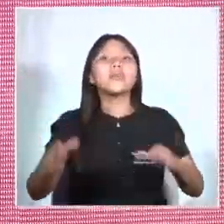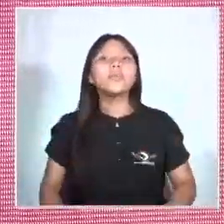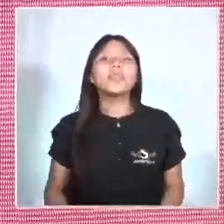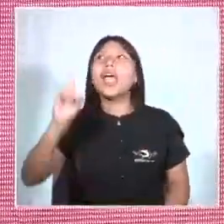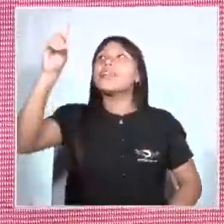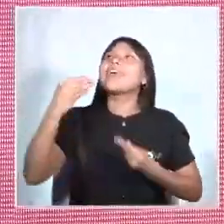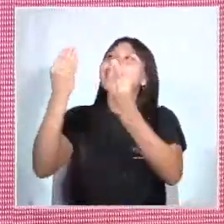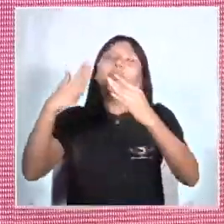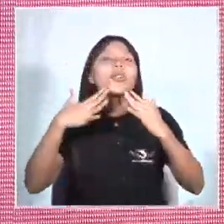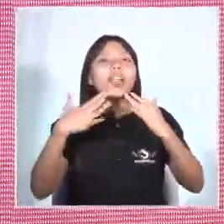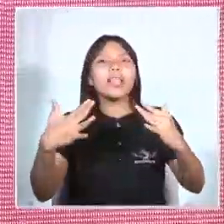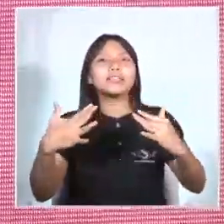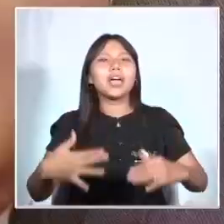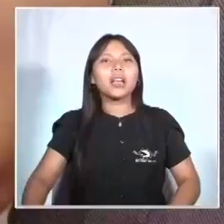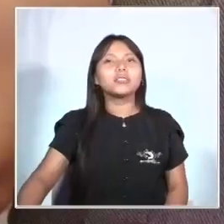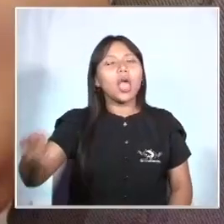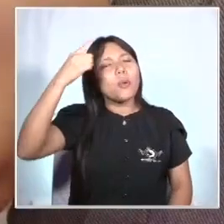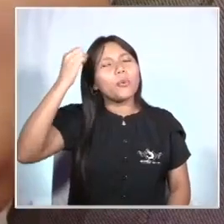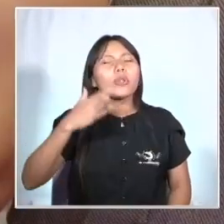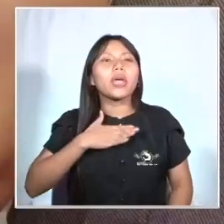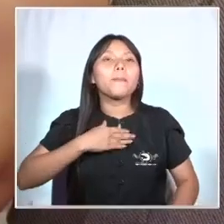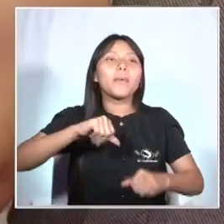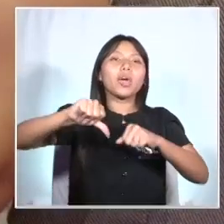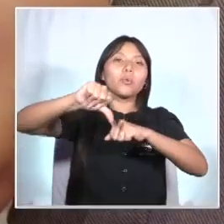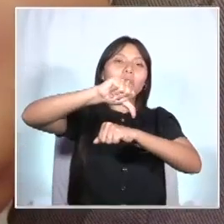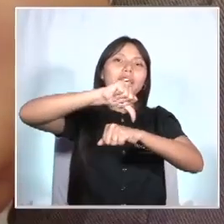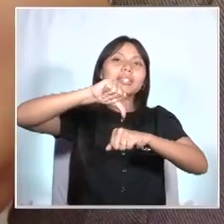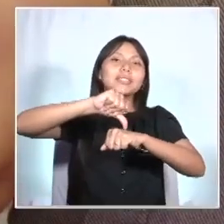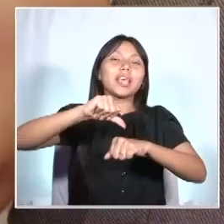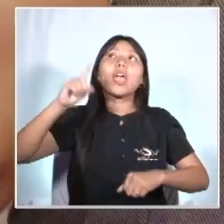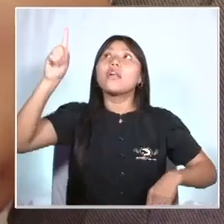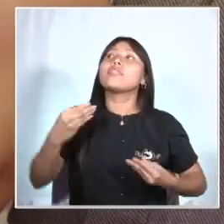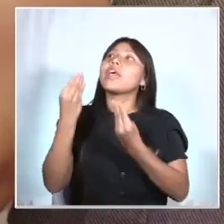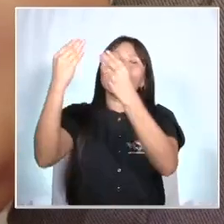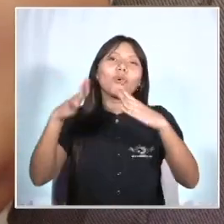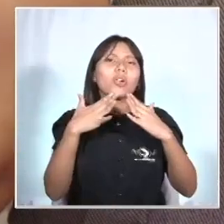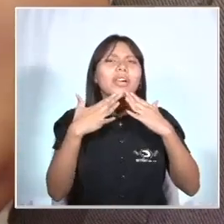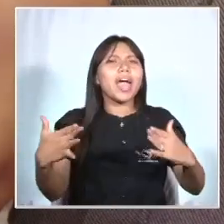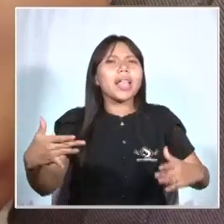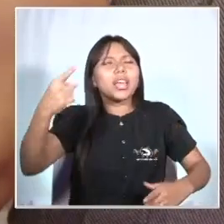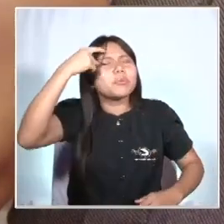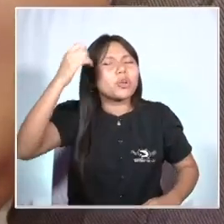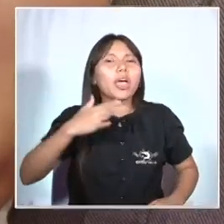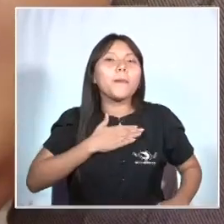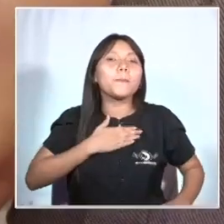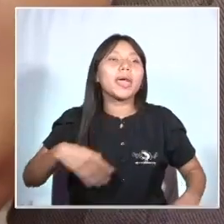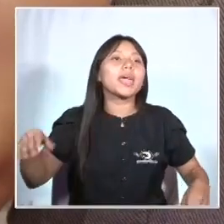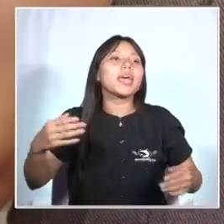doy gracias porque me has ungido. Te doy gracias porque me has